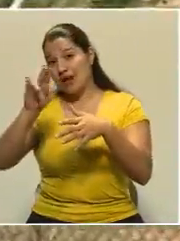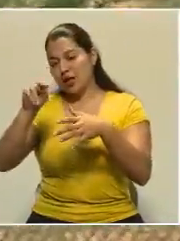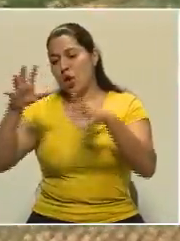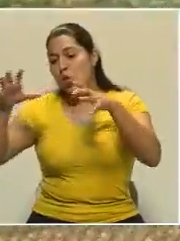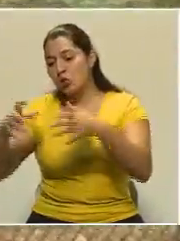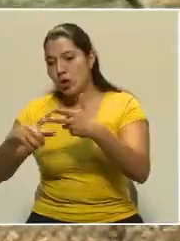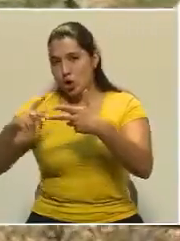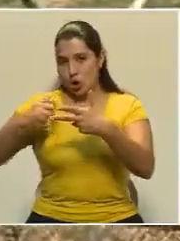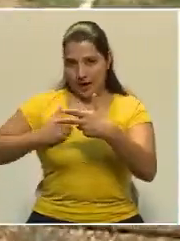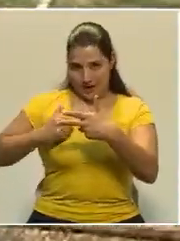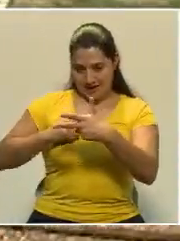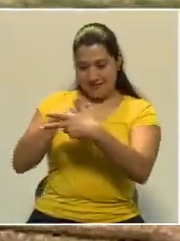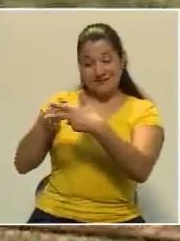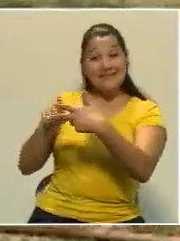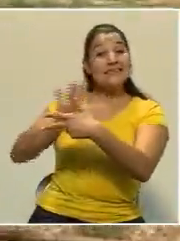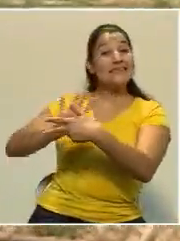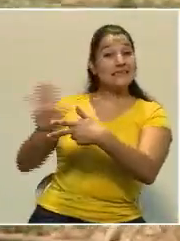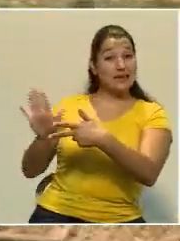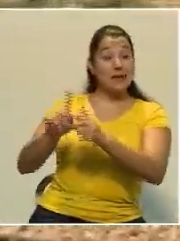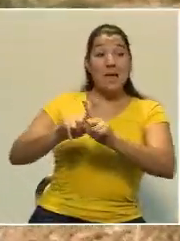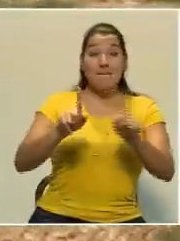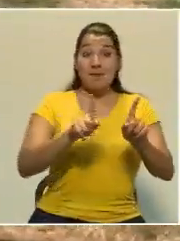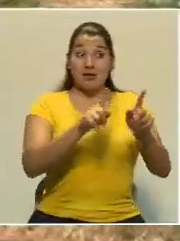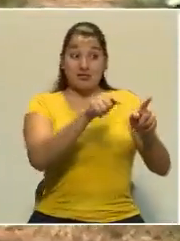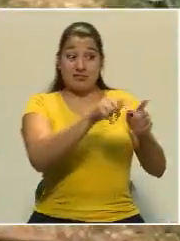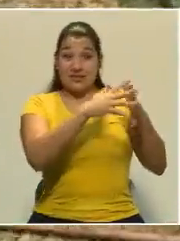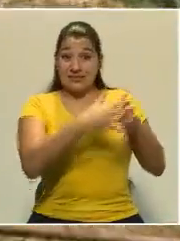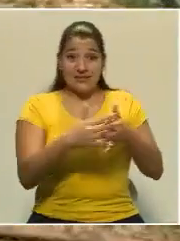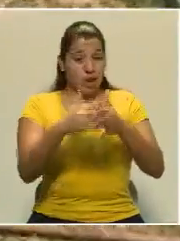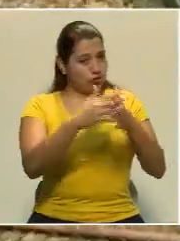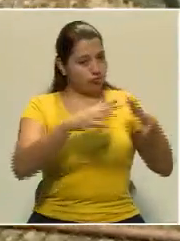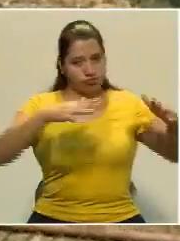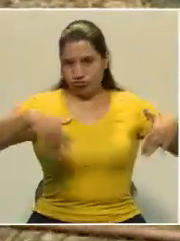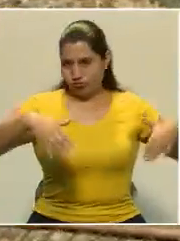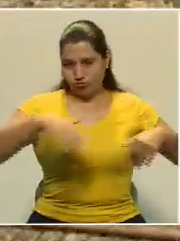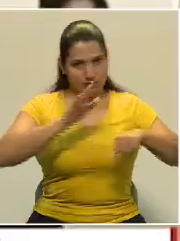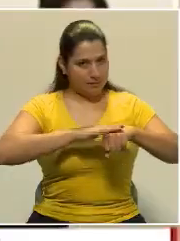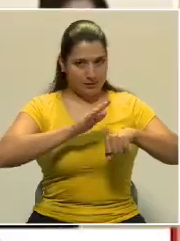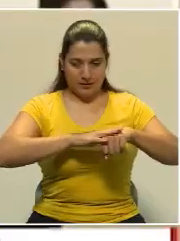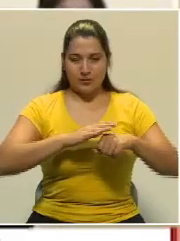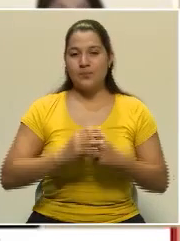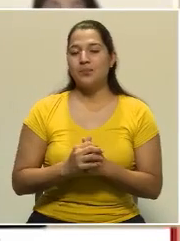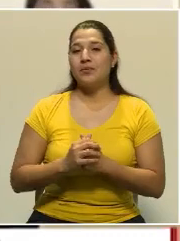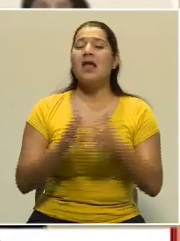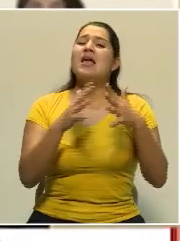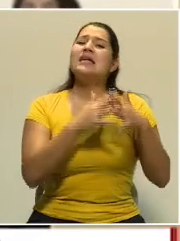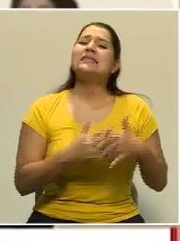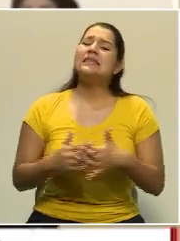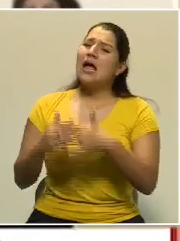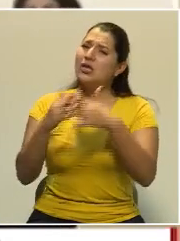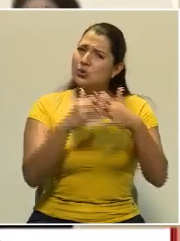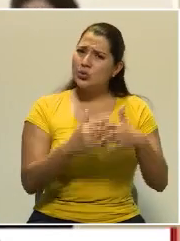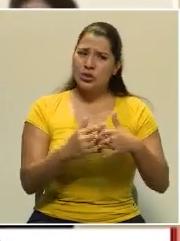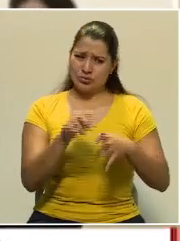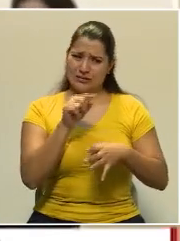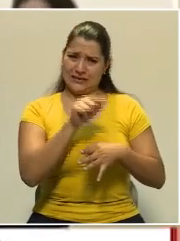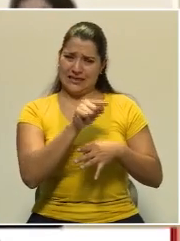vuelos procedentes de Estados Unidos quedan aún excluidos de esta primera fase de apertura. Estados Unidos tradicionalmente ha sido el